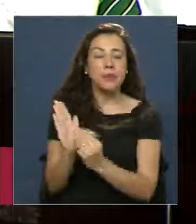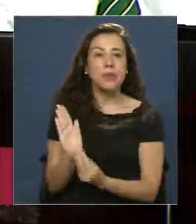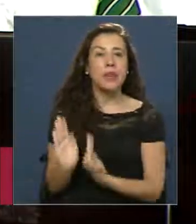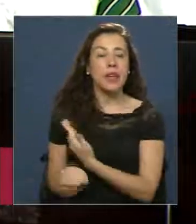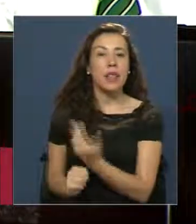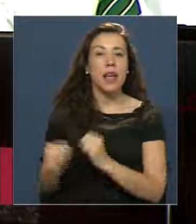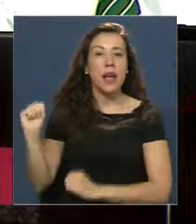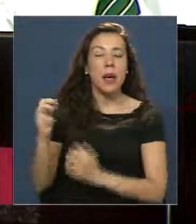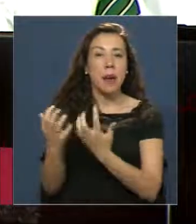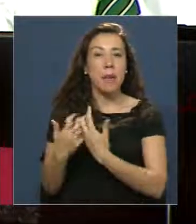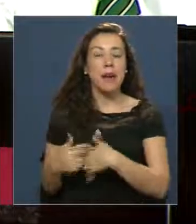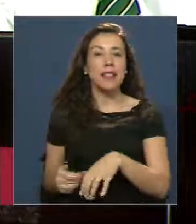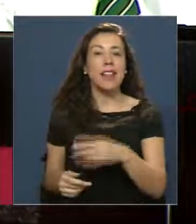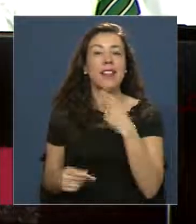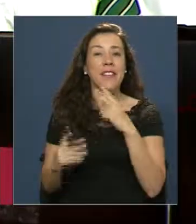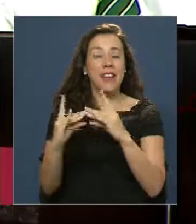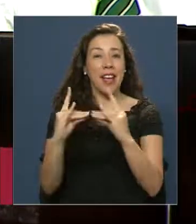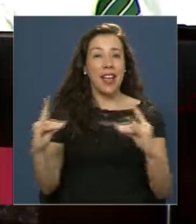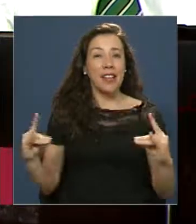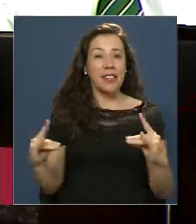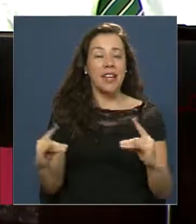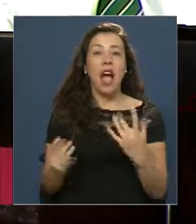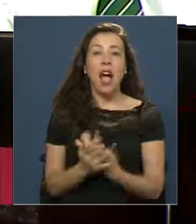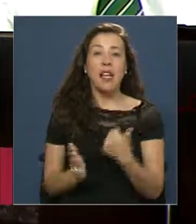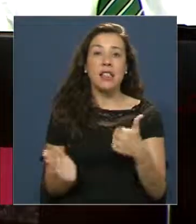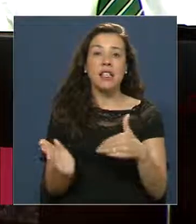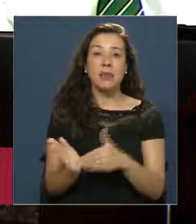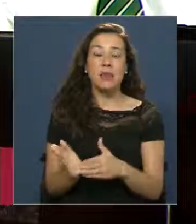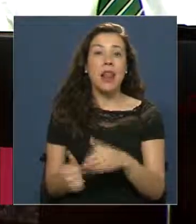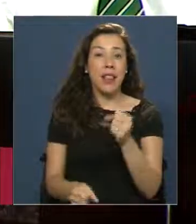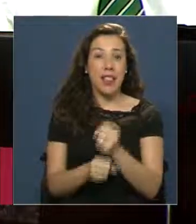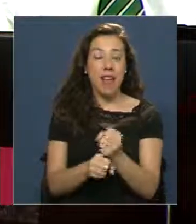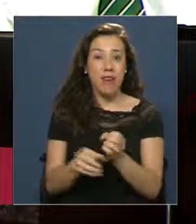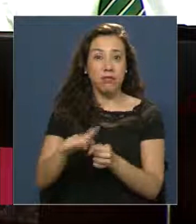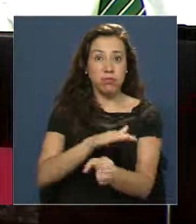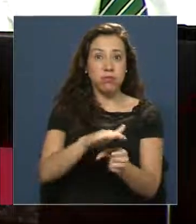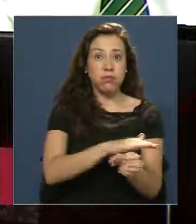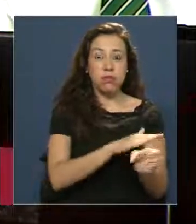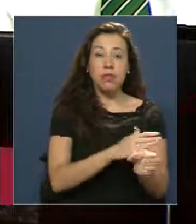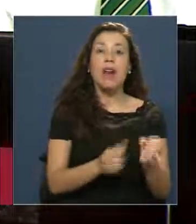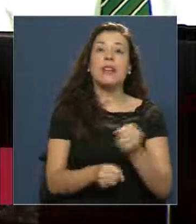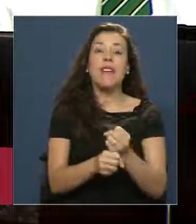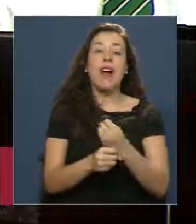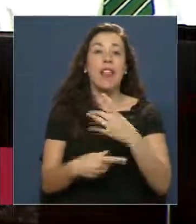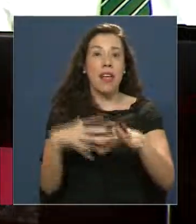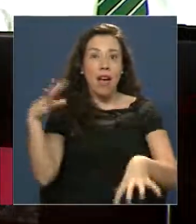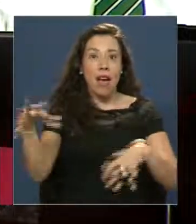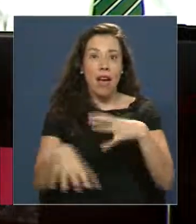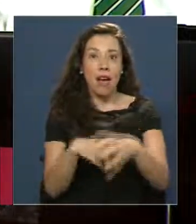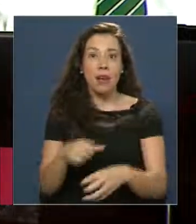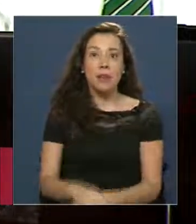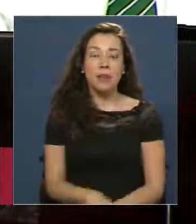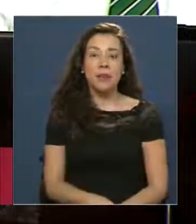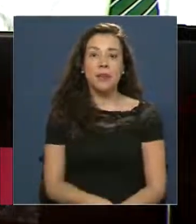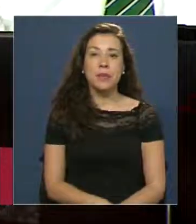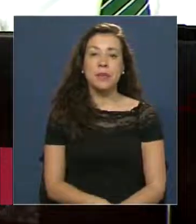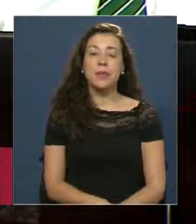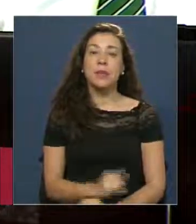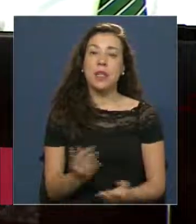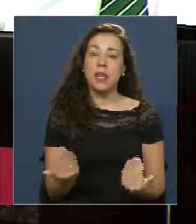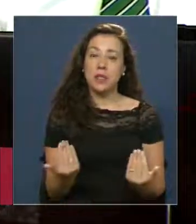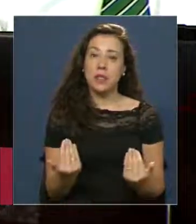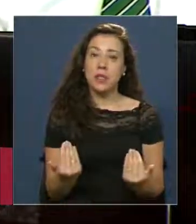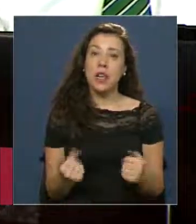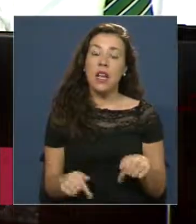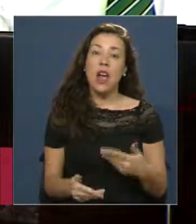por empresarios ganaderos de Aysén, actualmente existen 6.000 puestos de trabajo en torno a esta actividad económica. Con todo, es necesario